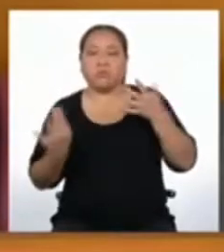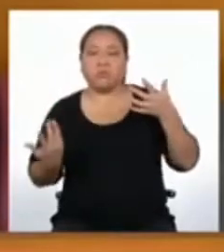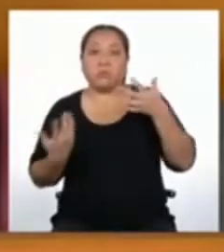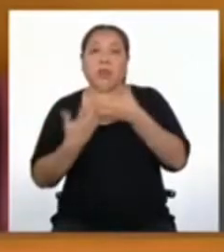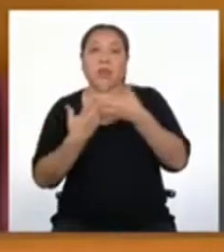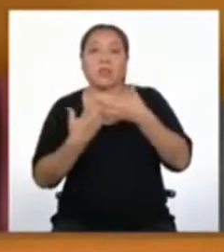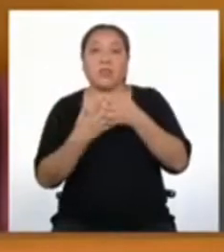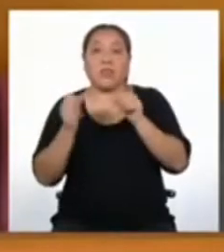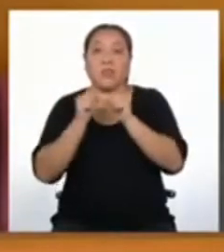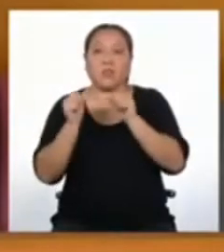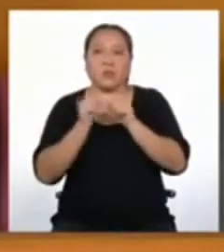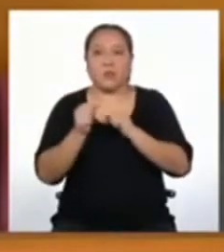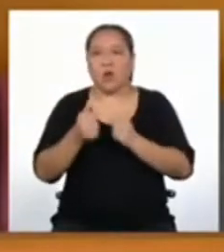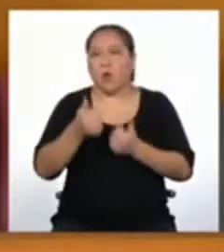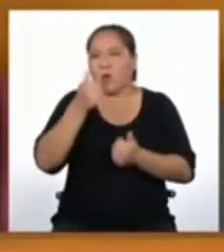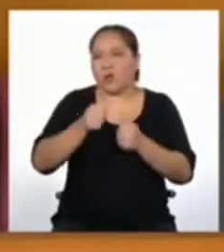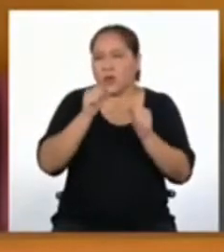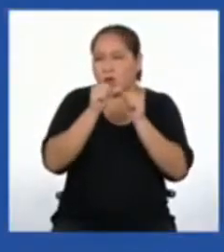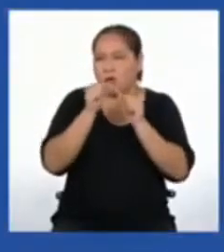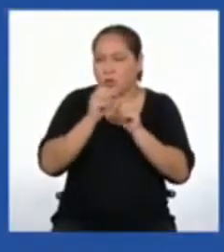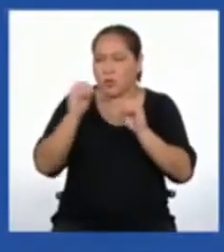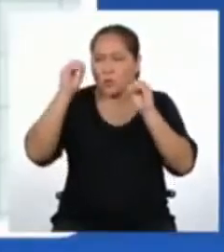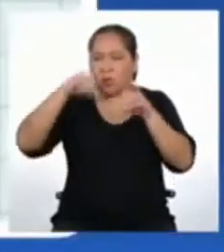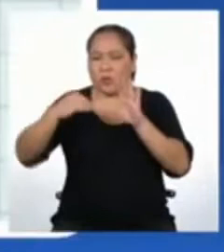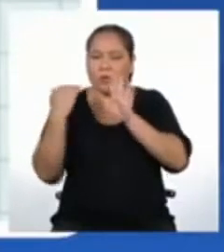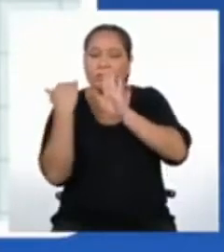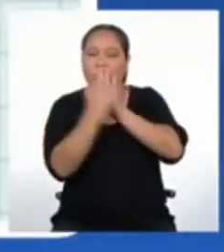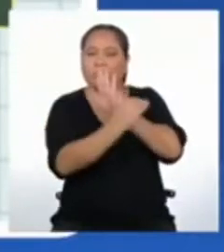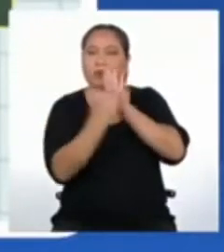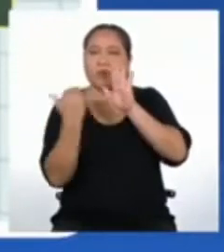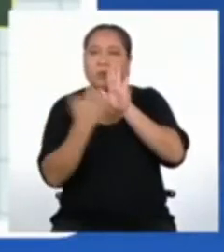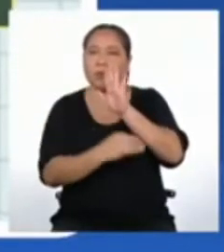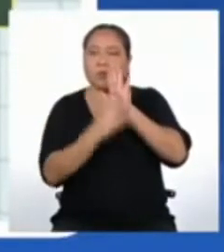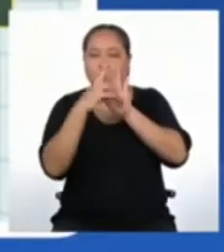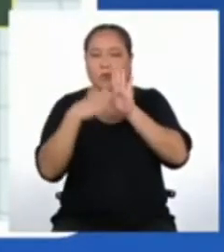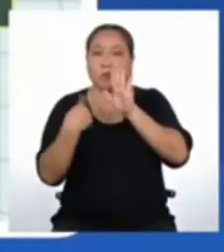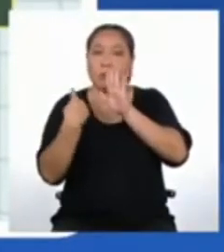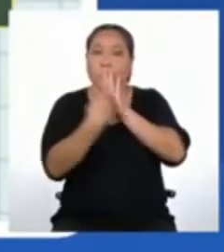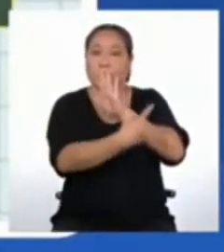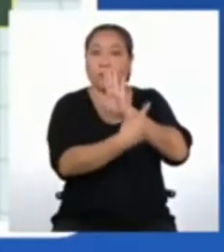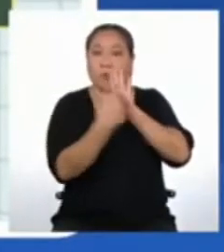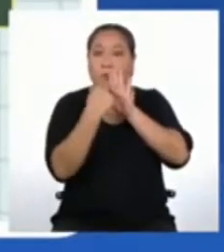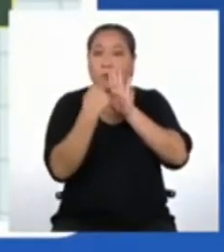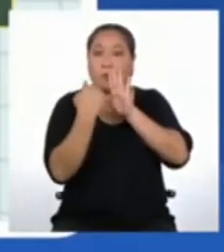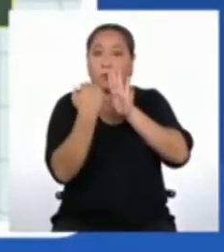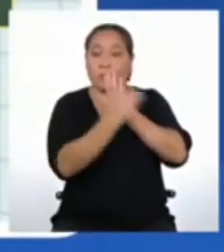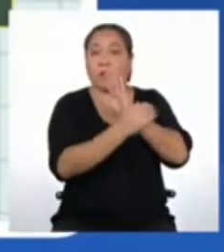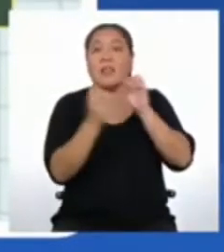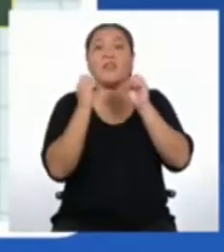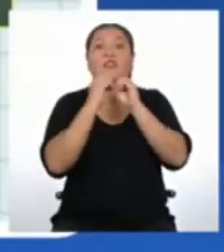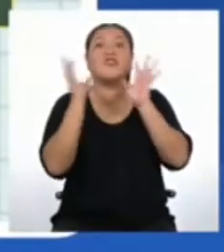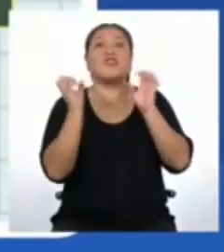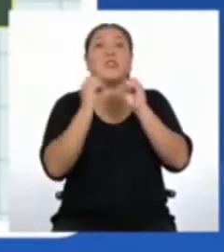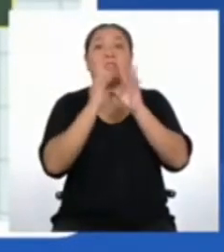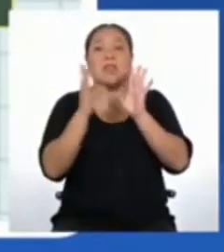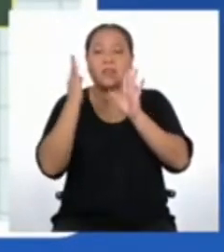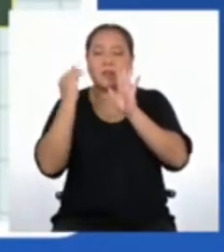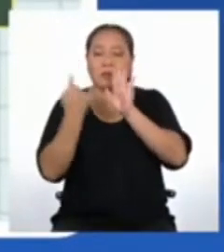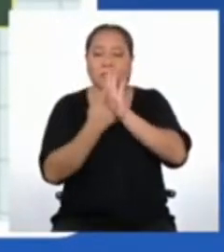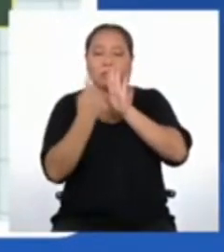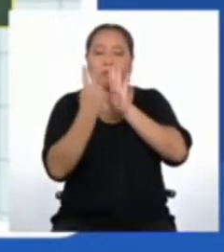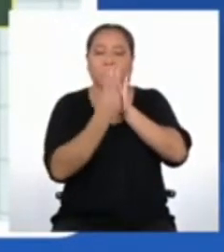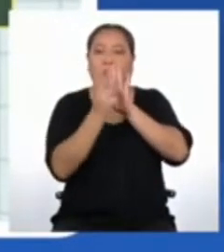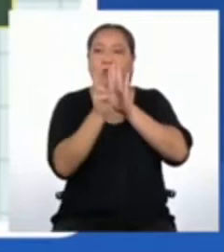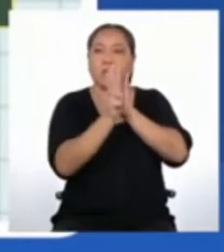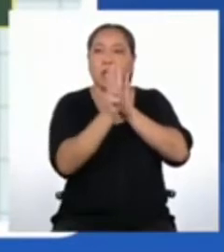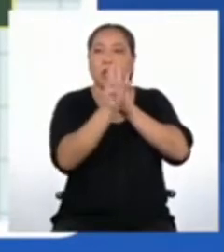términos. ¿Qué datos ubicaremos en la primera fila? La primera fila nos mostrará el orden de los días en los cuales se realizaron las ventas.